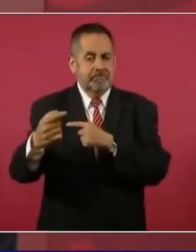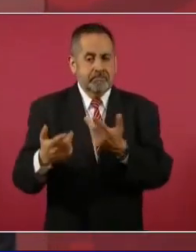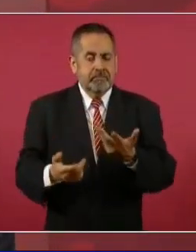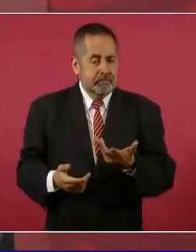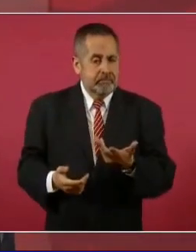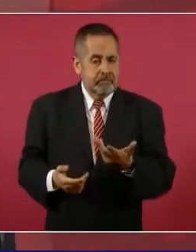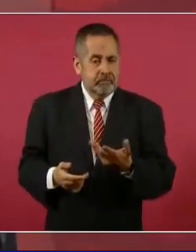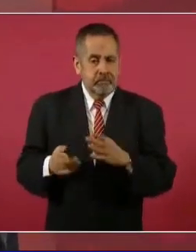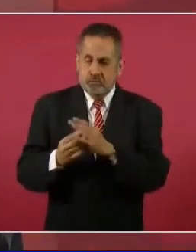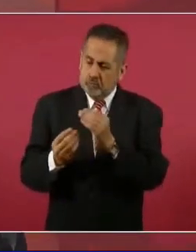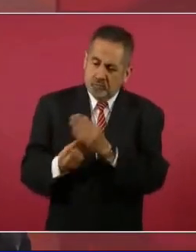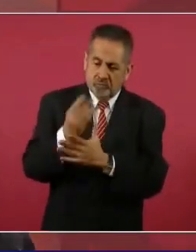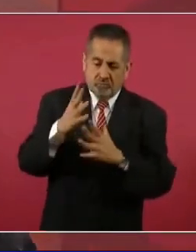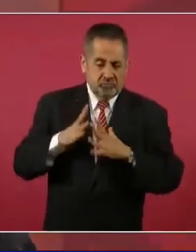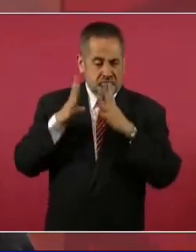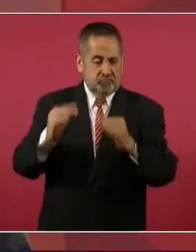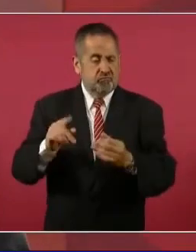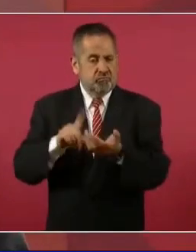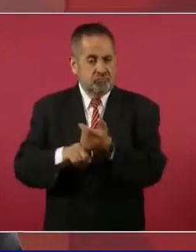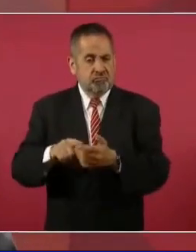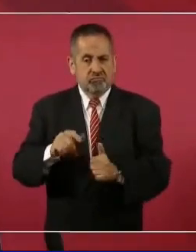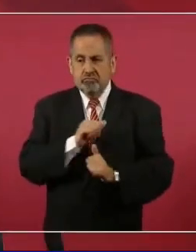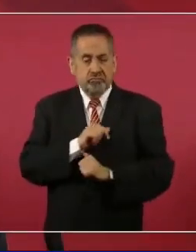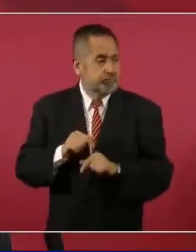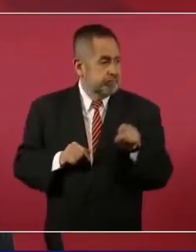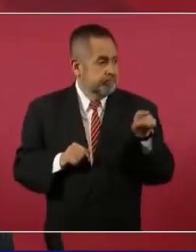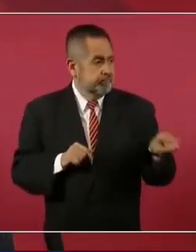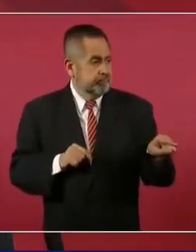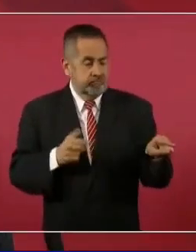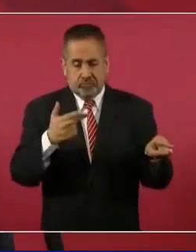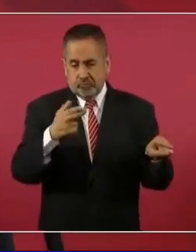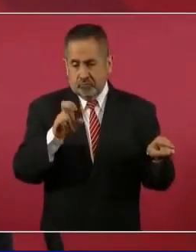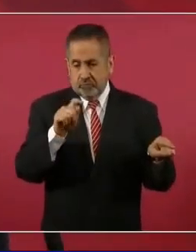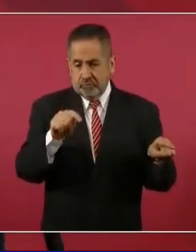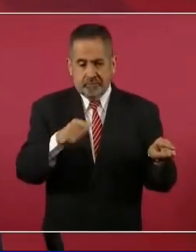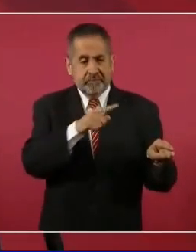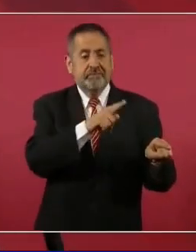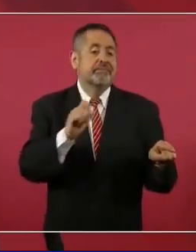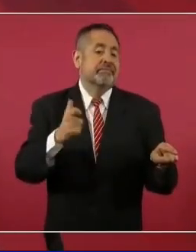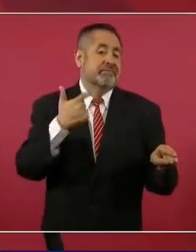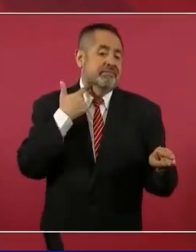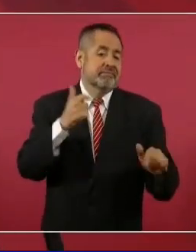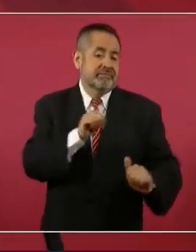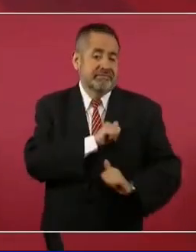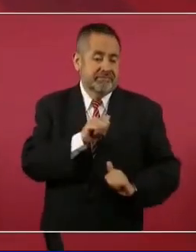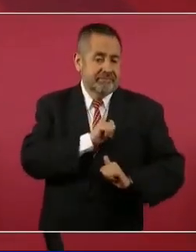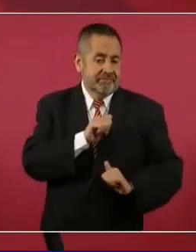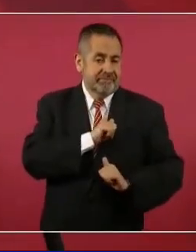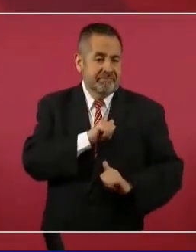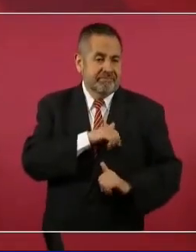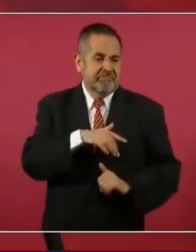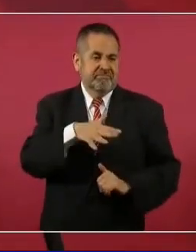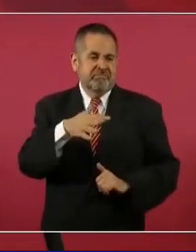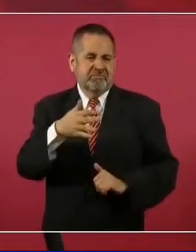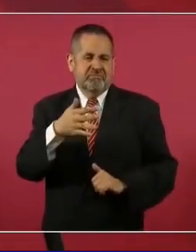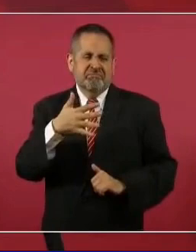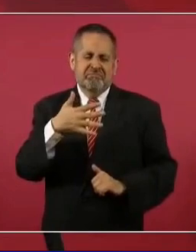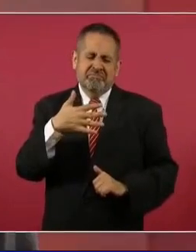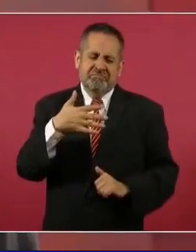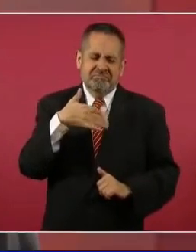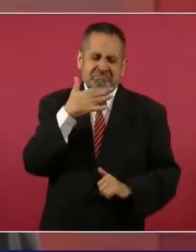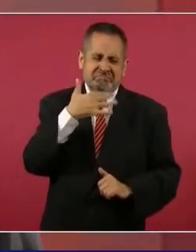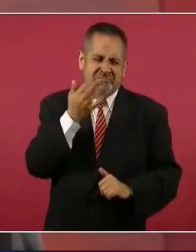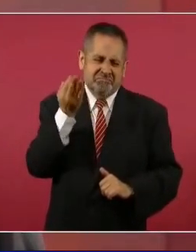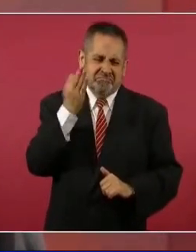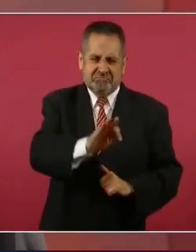¿cómo surge nuestro ejército? Para enfrentar a un militar traidor.